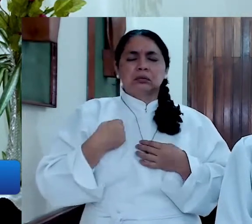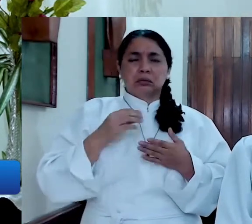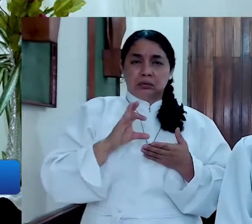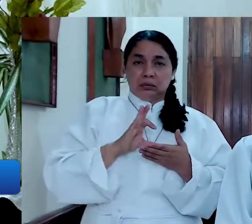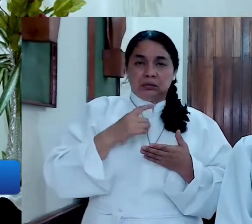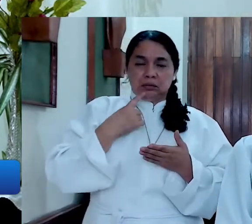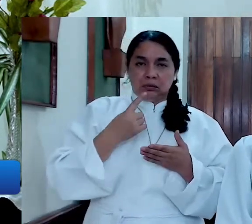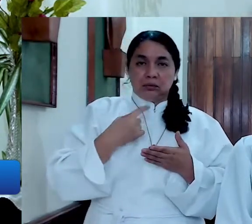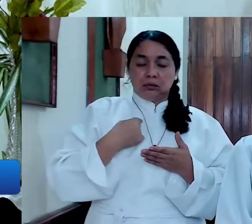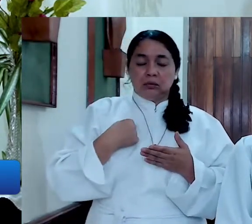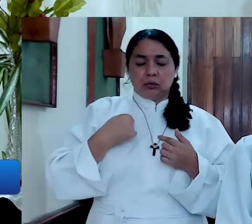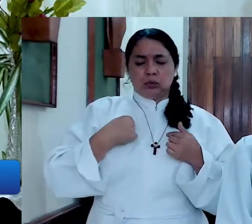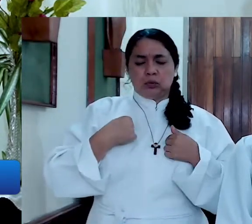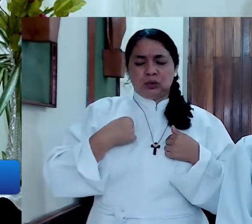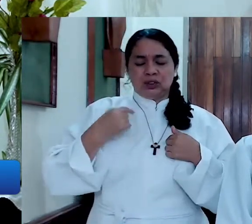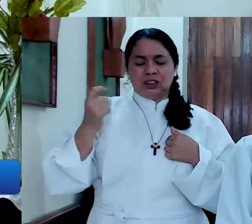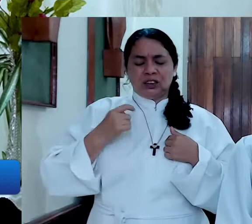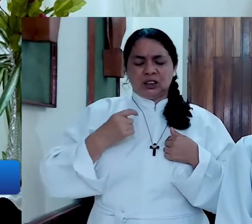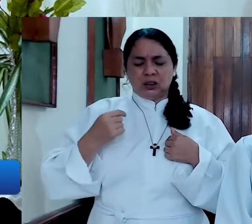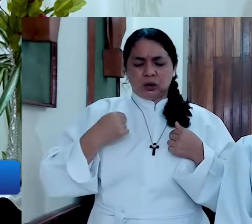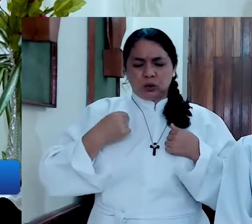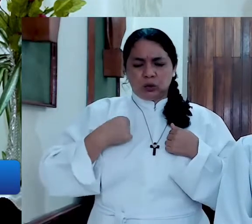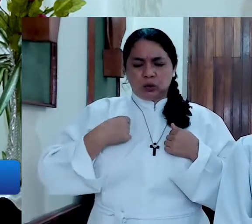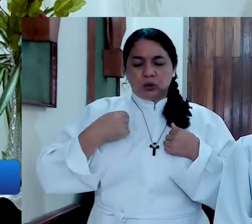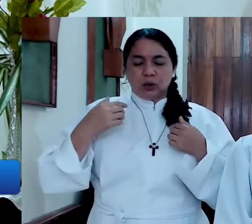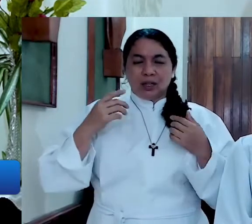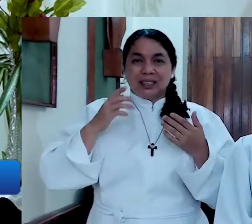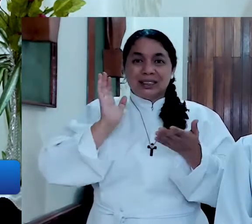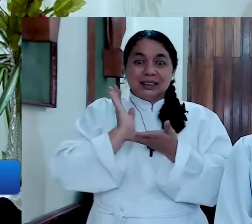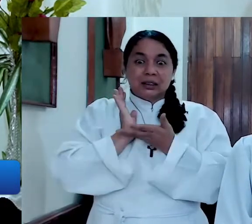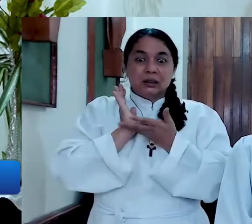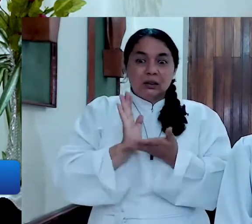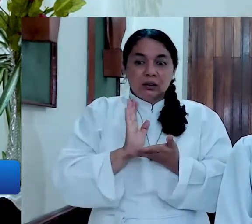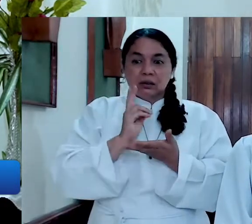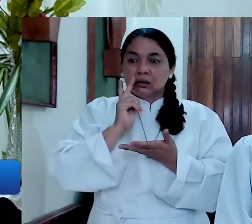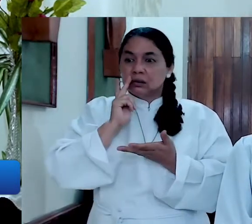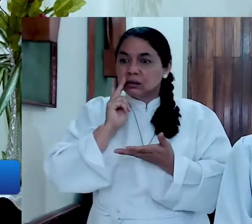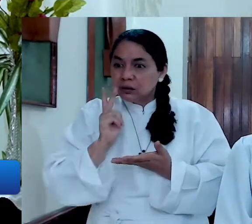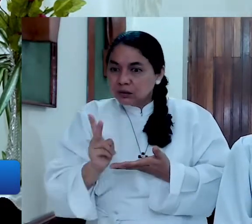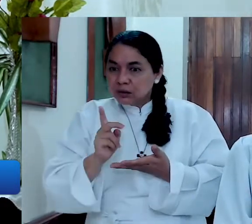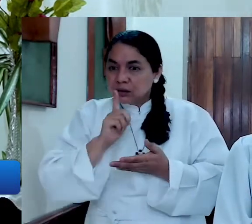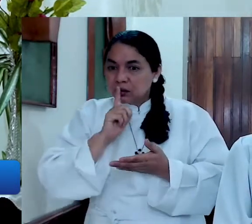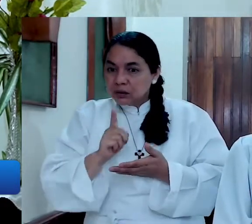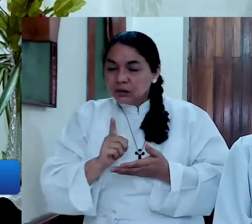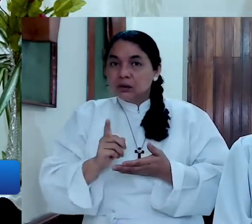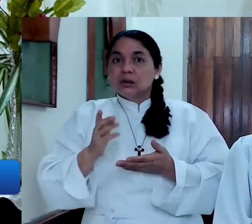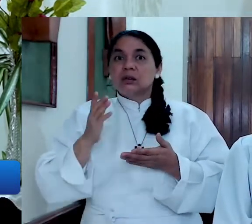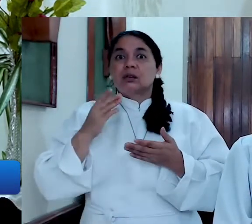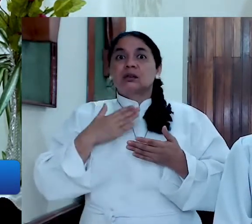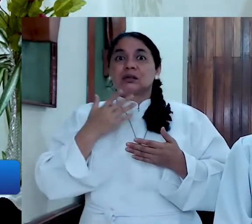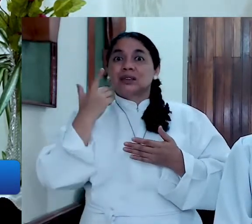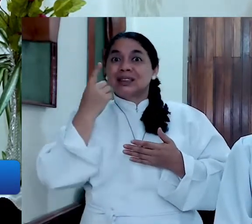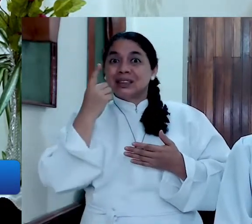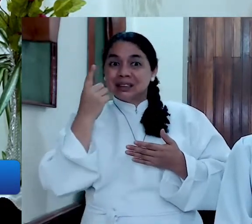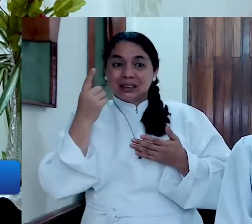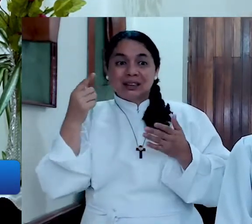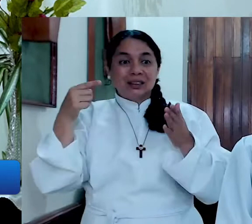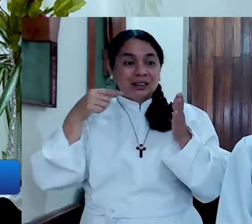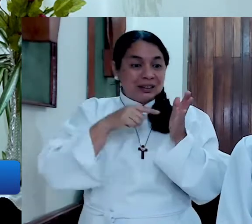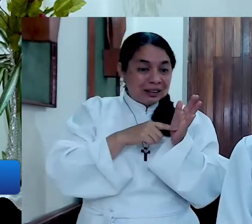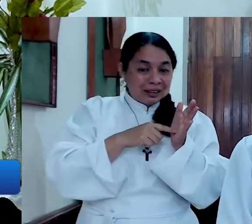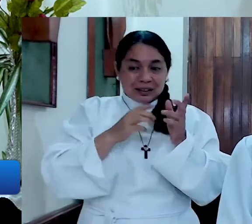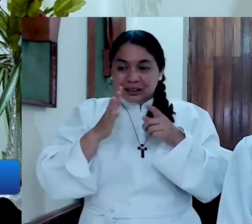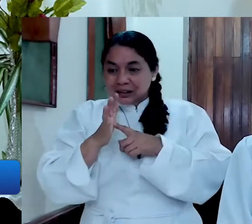yo personalmente no veo en sus manos la señal, si es que yo no meto mi dedo en los agujeros,